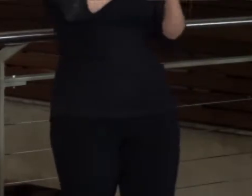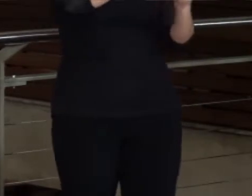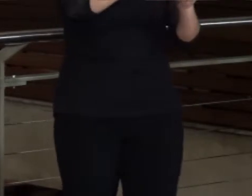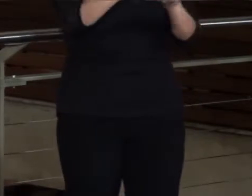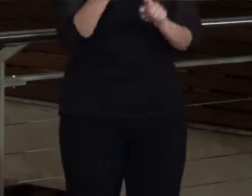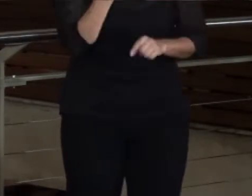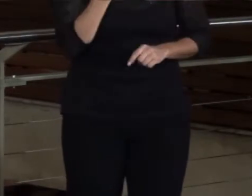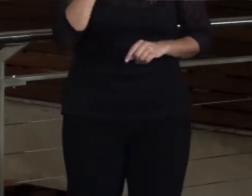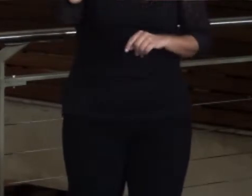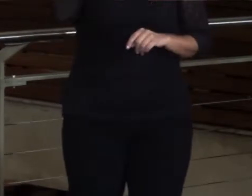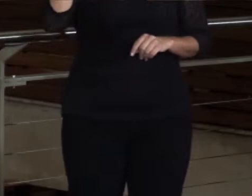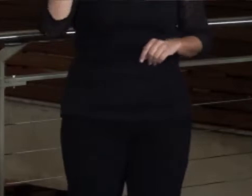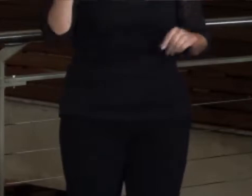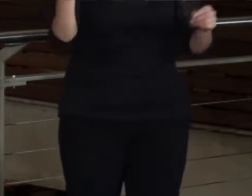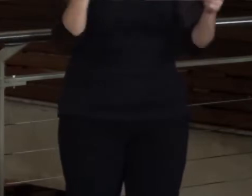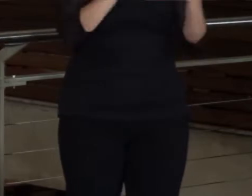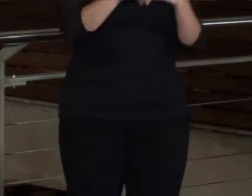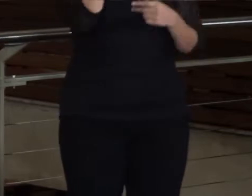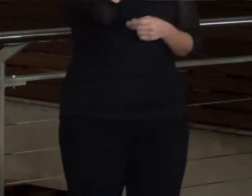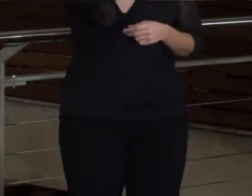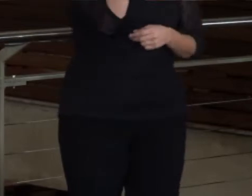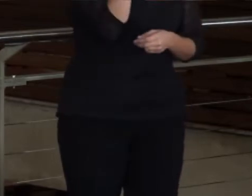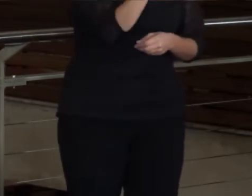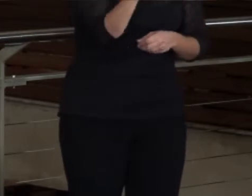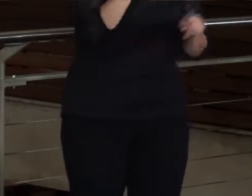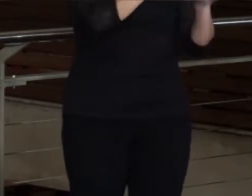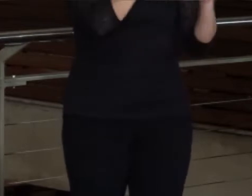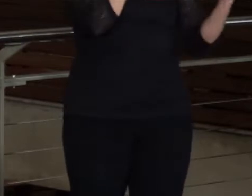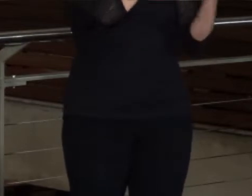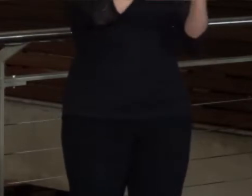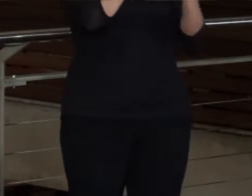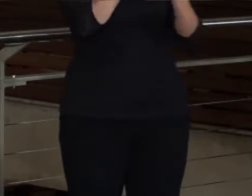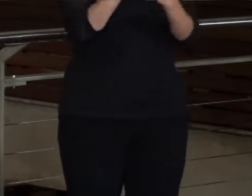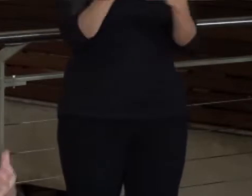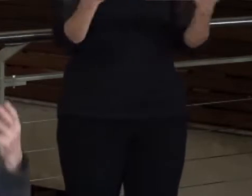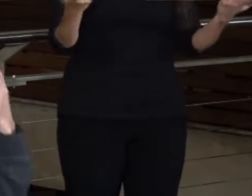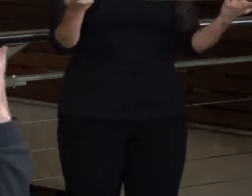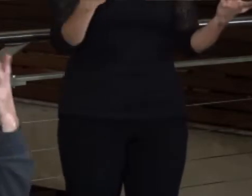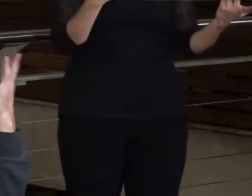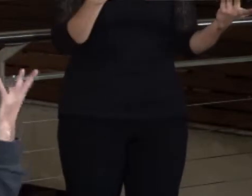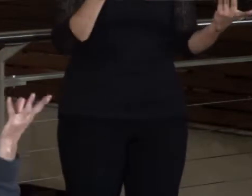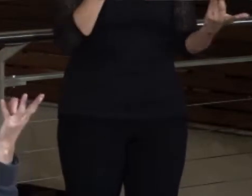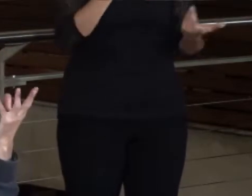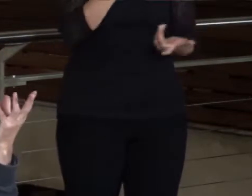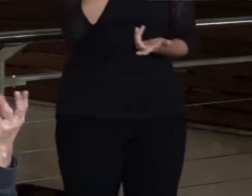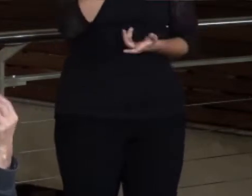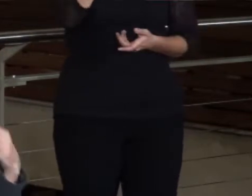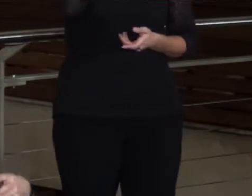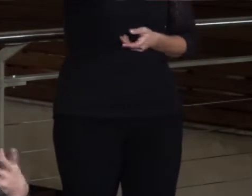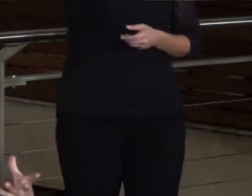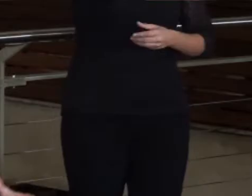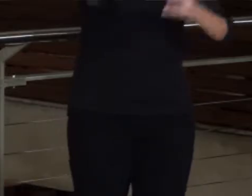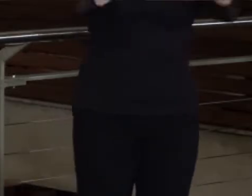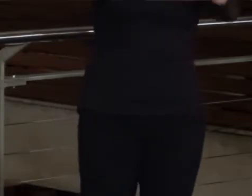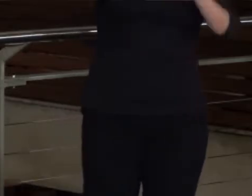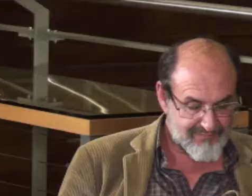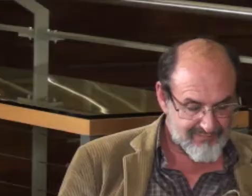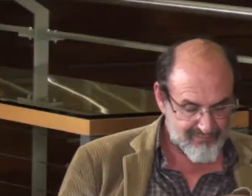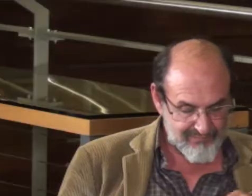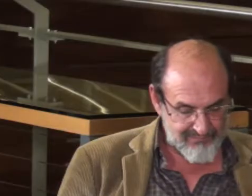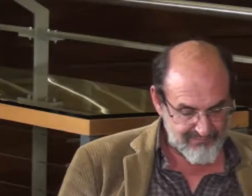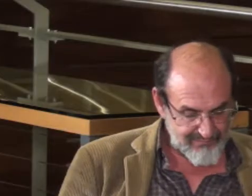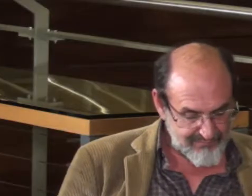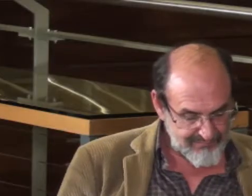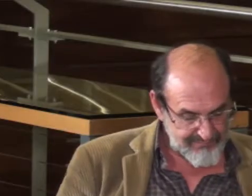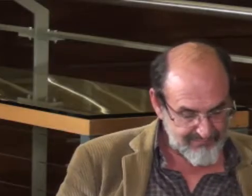y la verdad que son todas gente que ha crecido muchísimo como persona y no hablo a nivel intelectual hablo a nivel humano